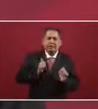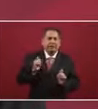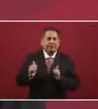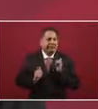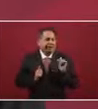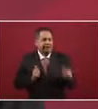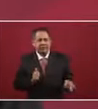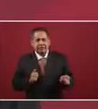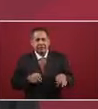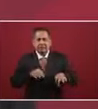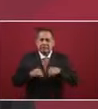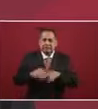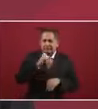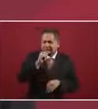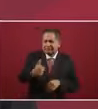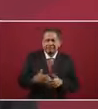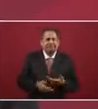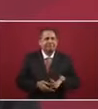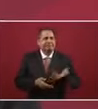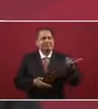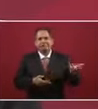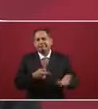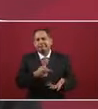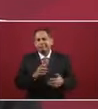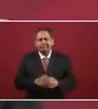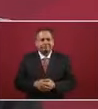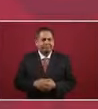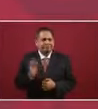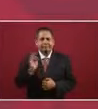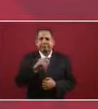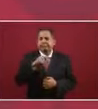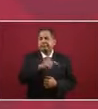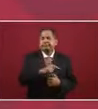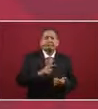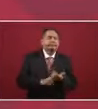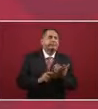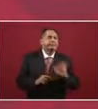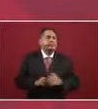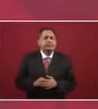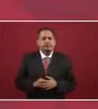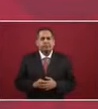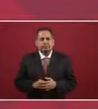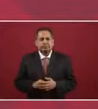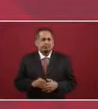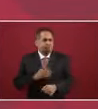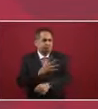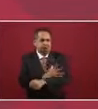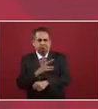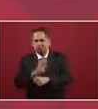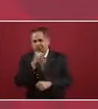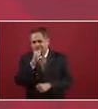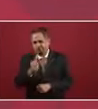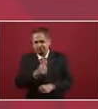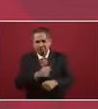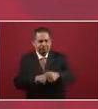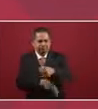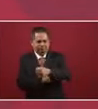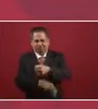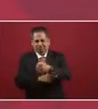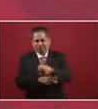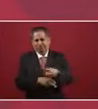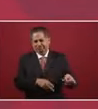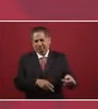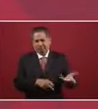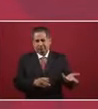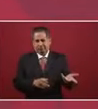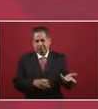si no trabajan, si son deshonestos, pues no se tiene por